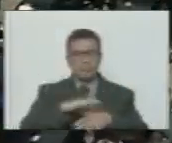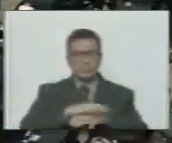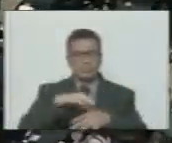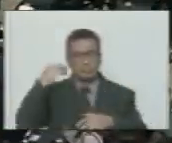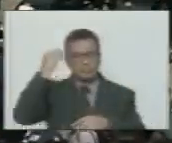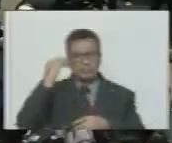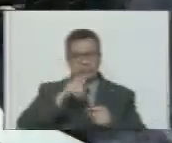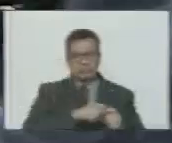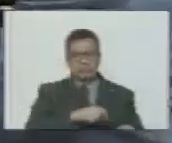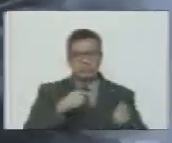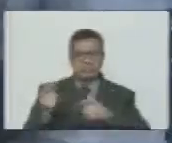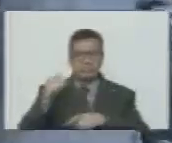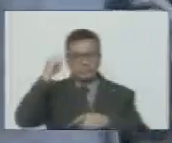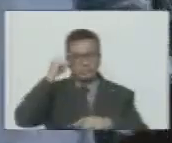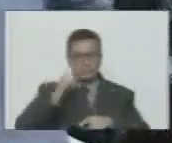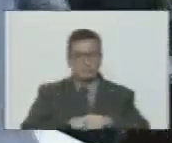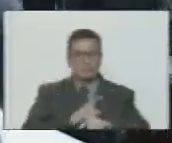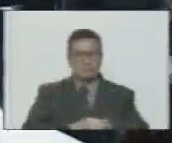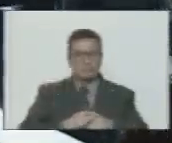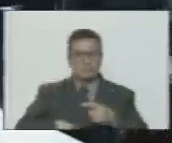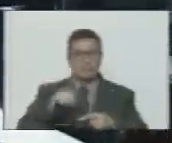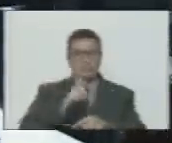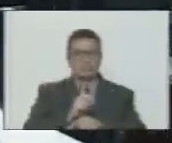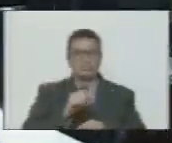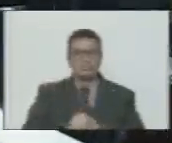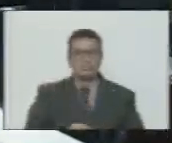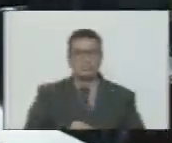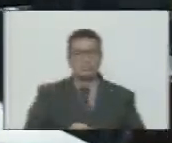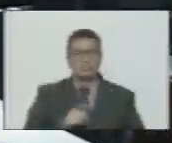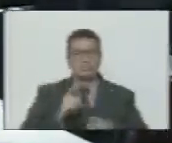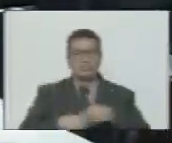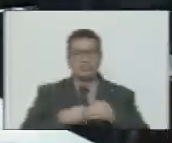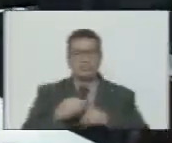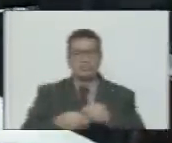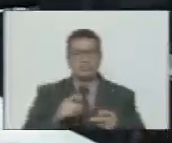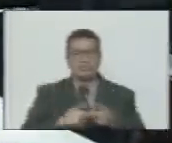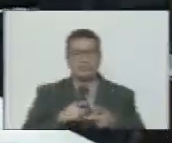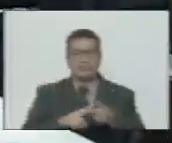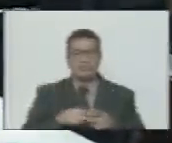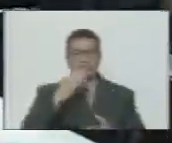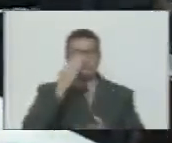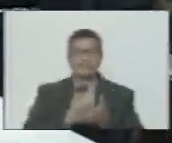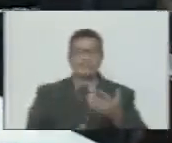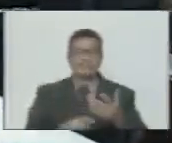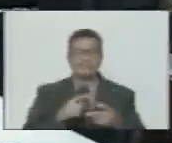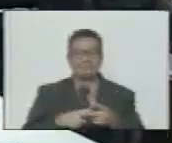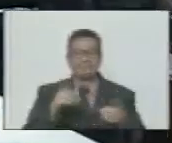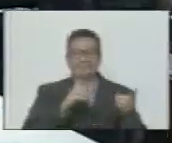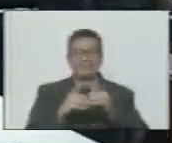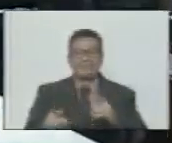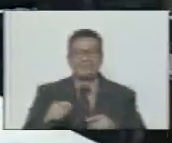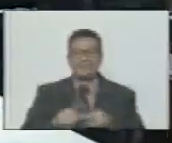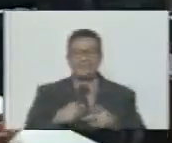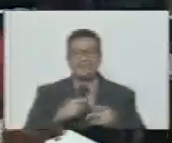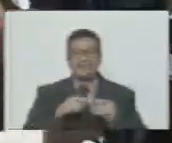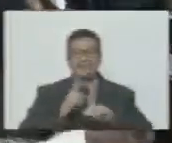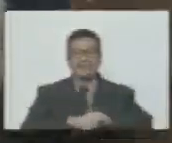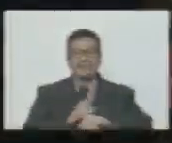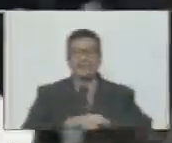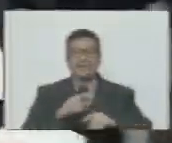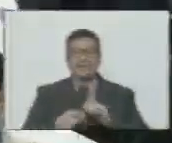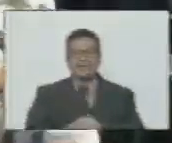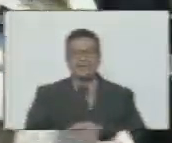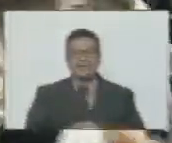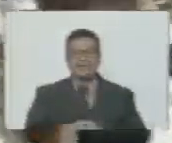pasado martes, sin embargo fue movida para hoy como punto único. Ha quedado hasta la mitad de discusión. Recordemos que este